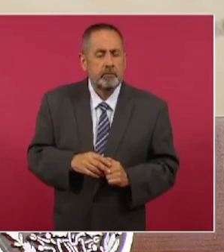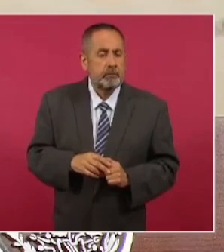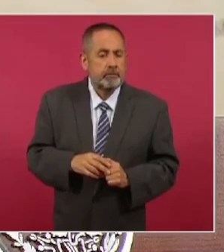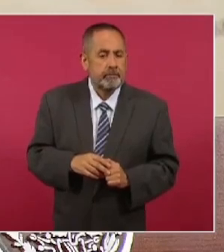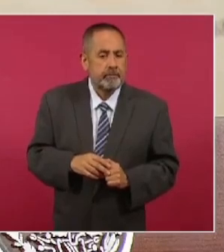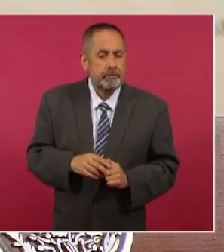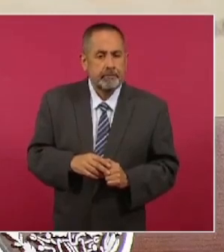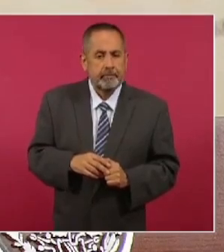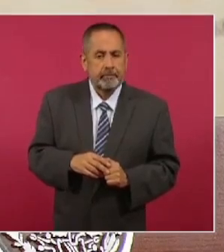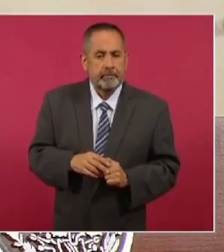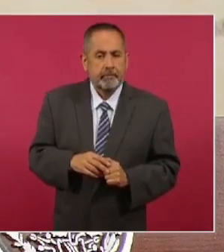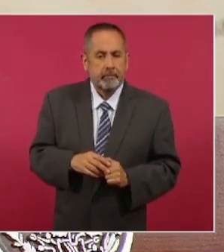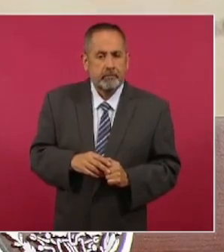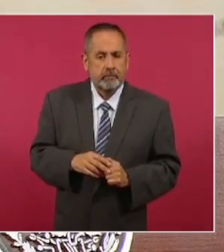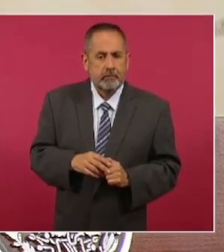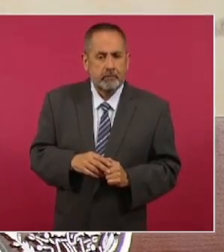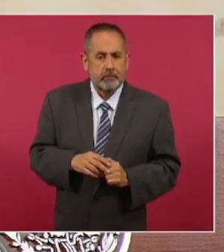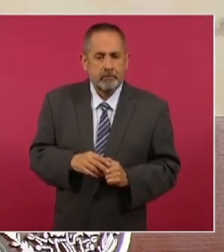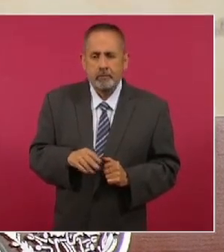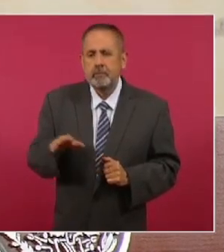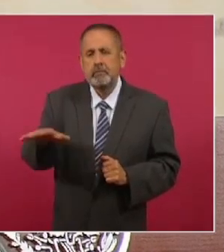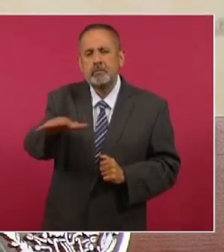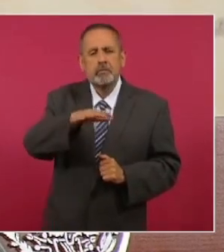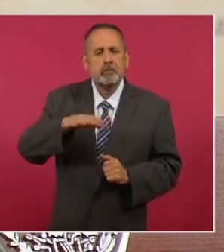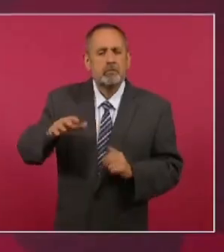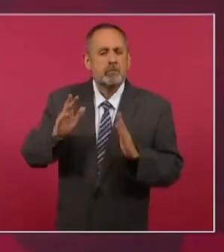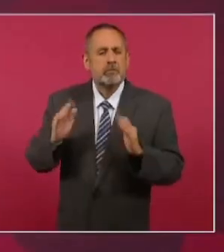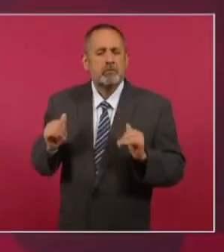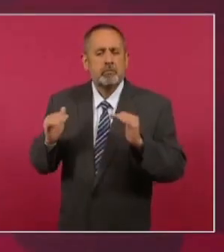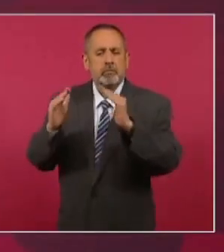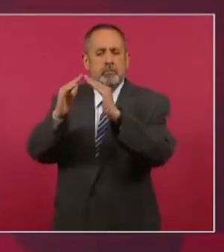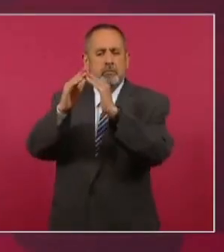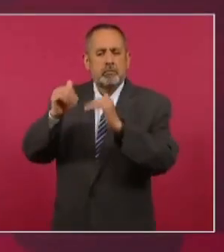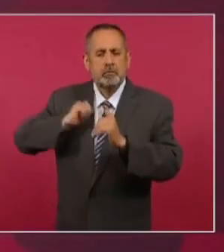las zonas arqueológicas